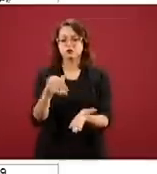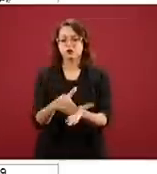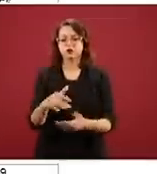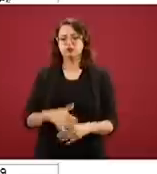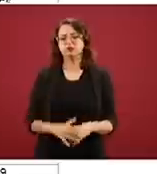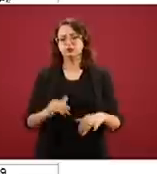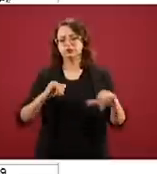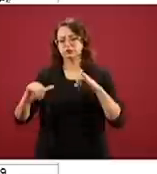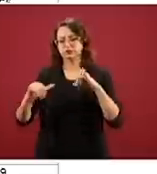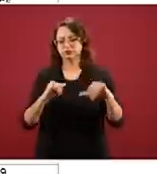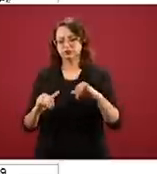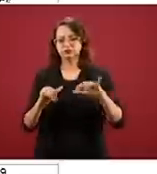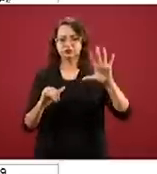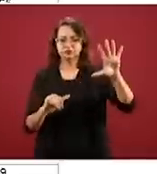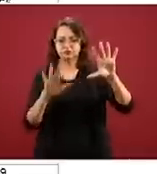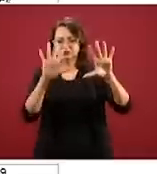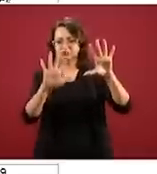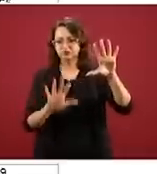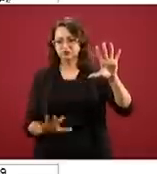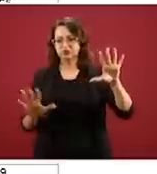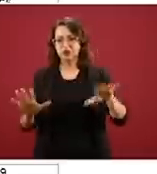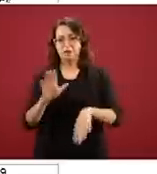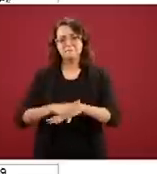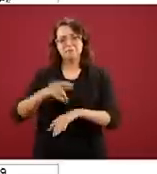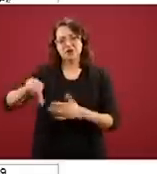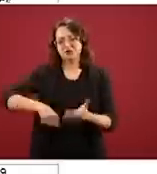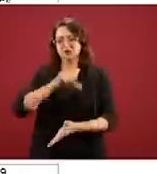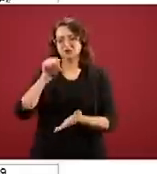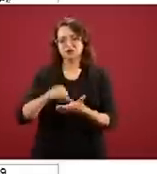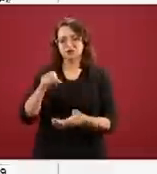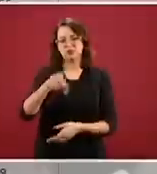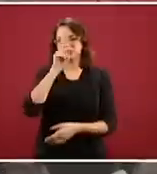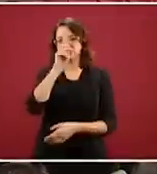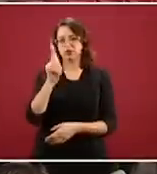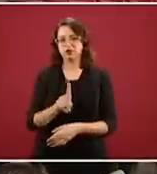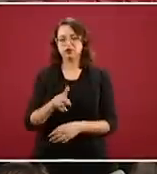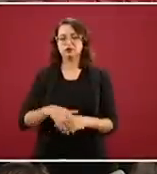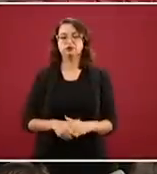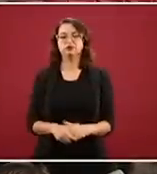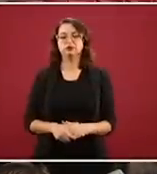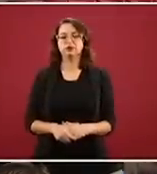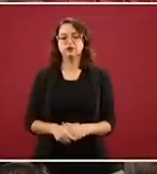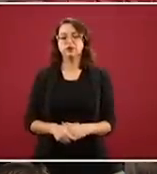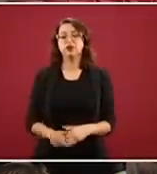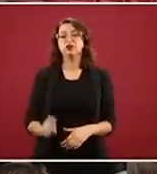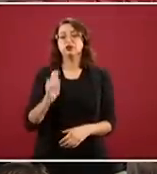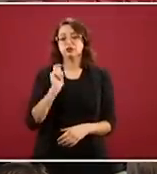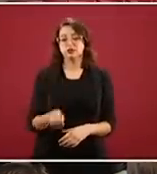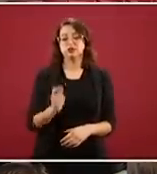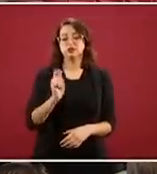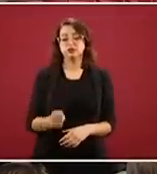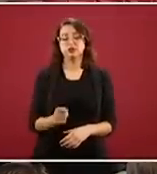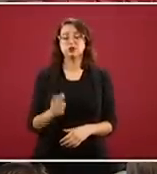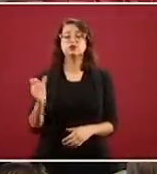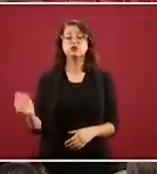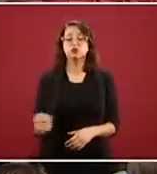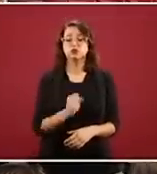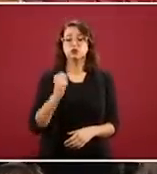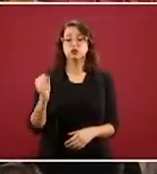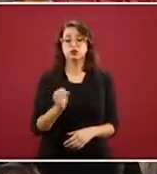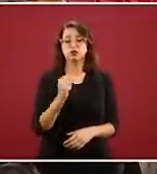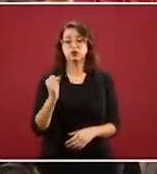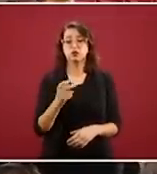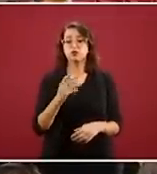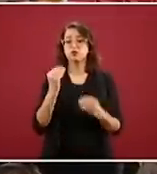el mapa de calor, la mayor incidencia en el centro de la República. Adelante. Es decir, hay afortunadamente